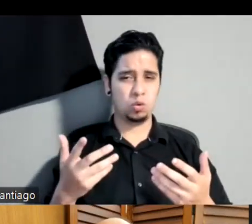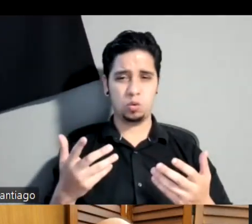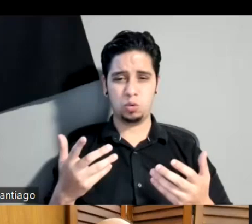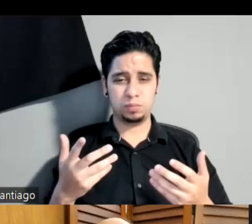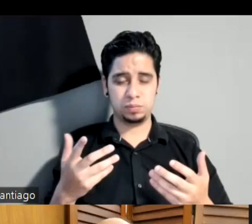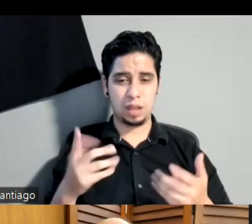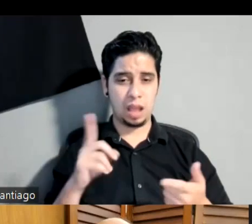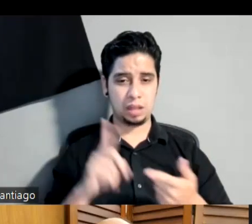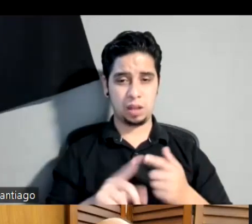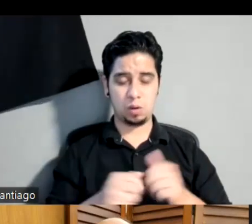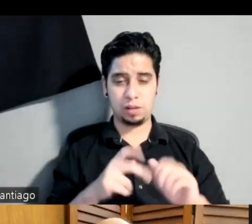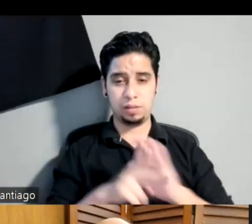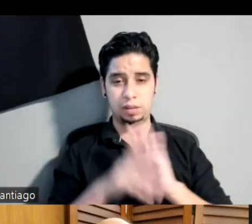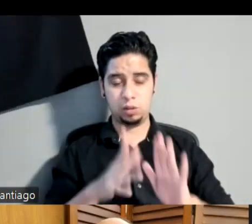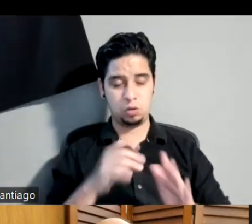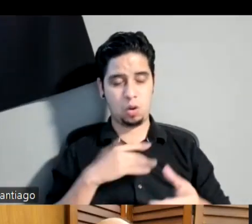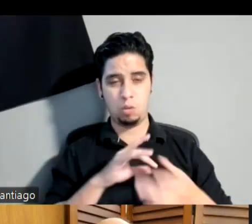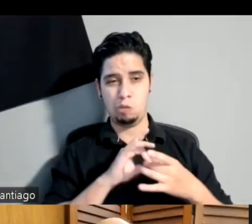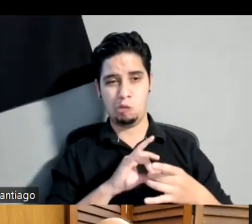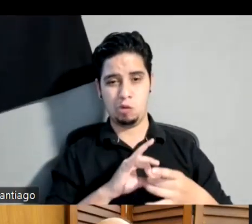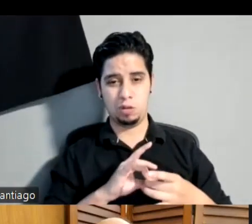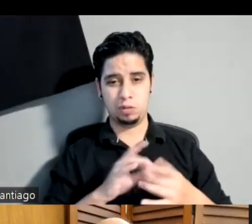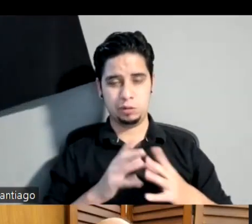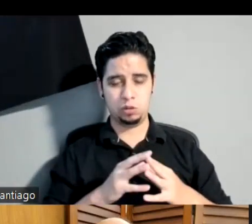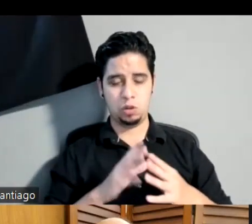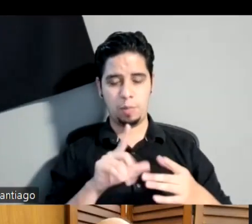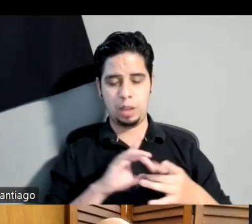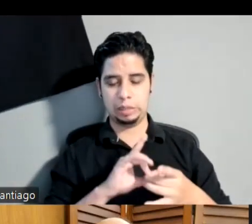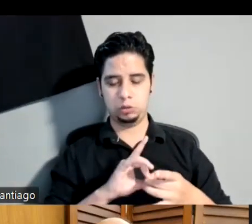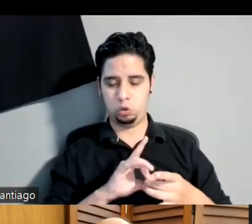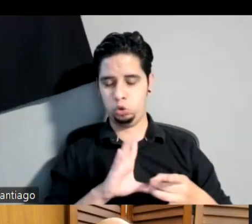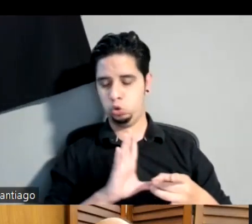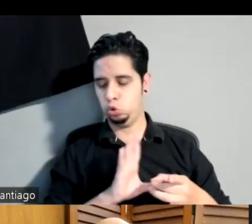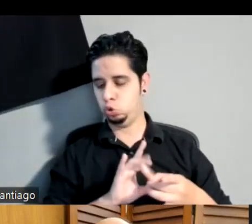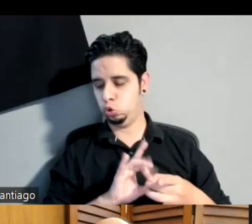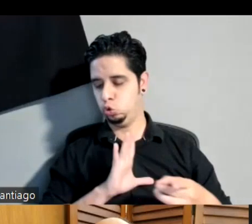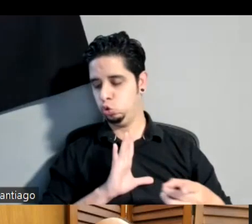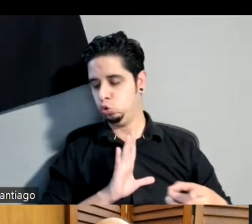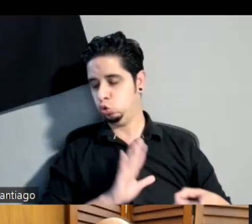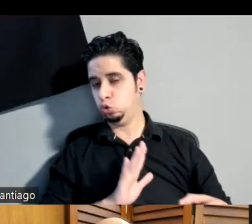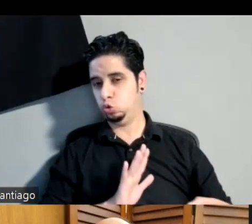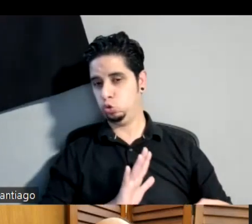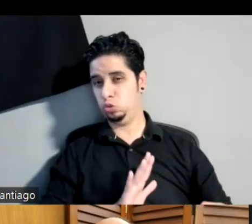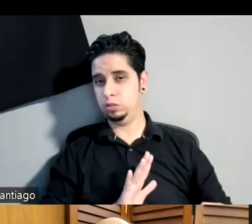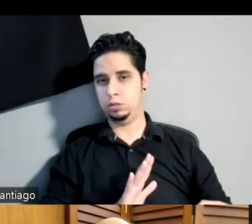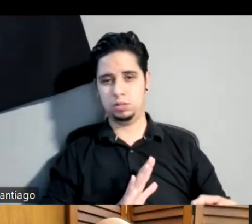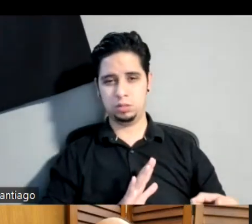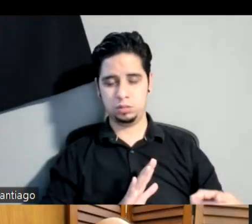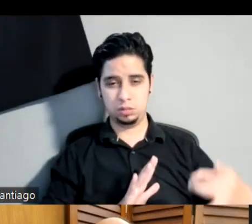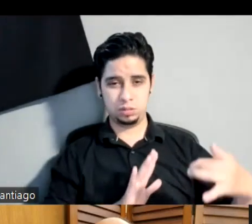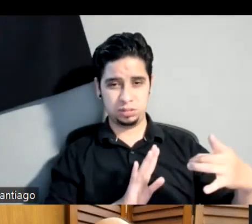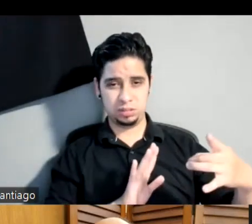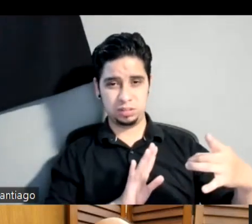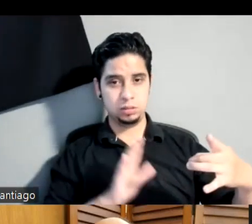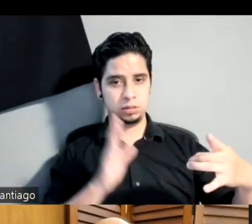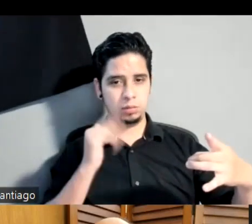con el asesino y todo. Y yo decía, después dije, no, espérate. Dije, ay madre, porque no